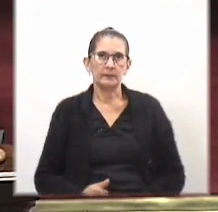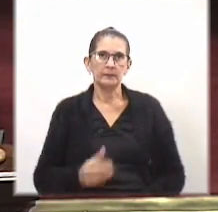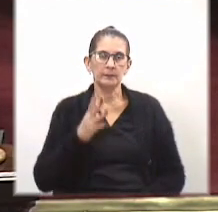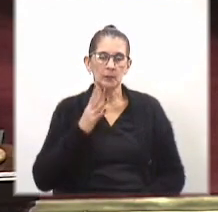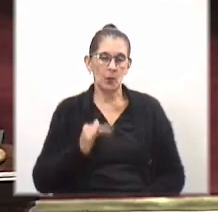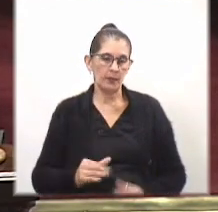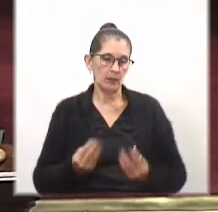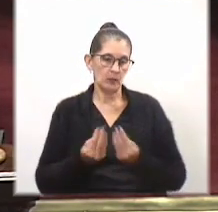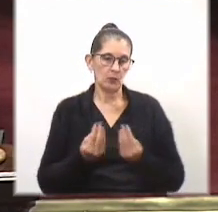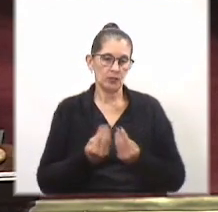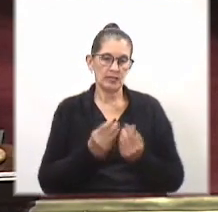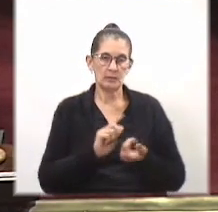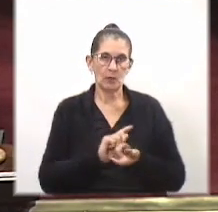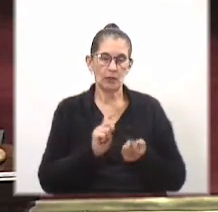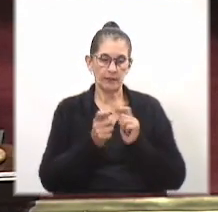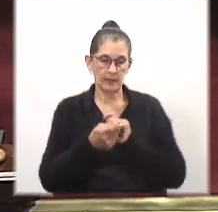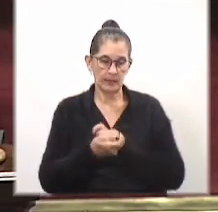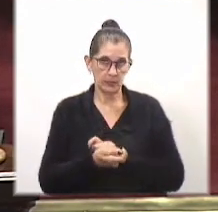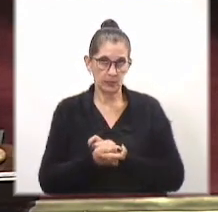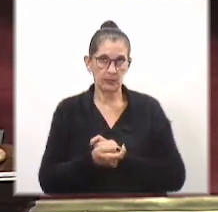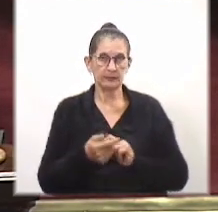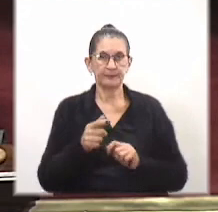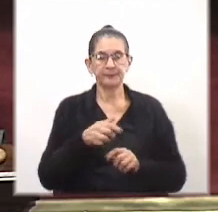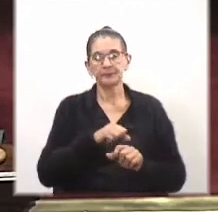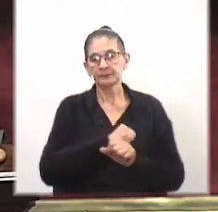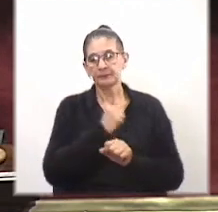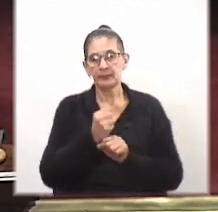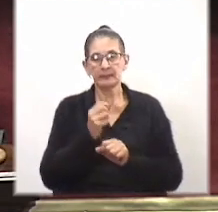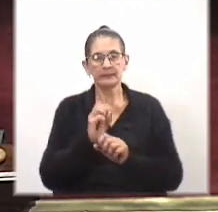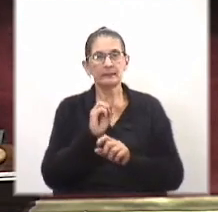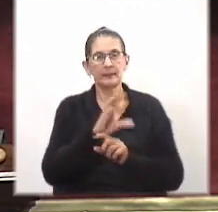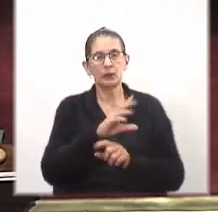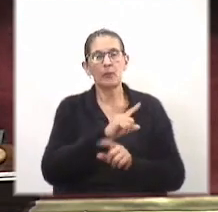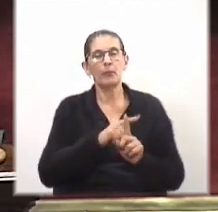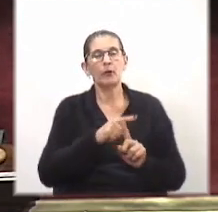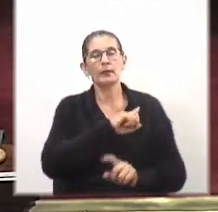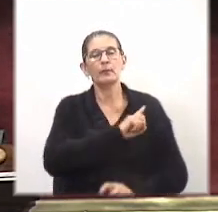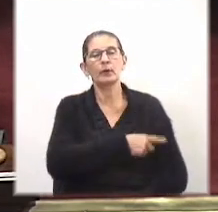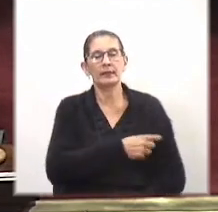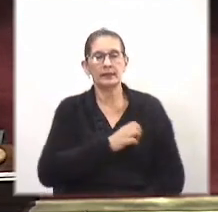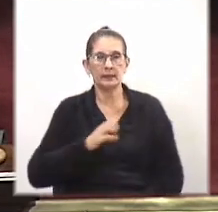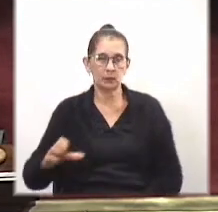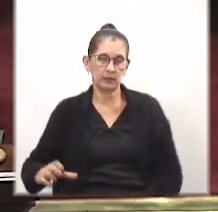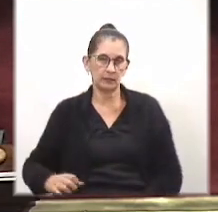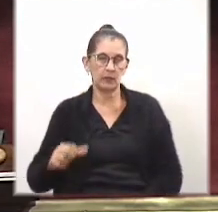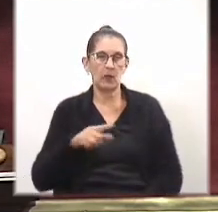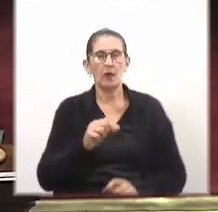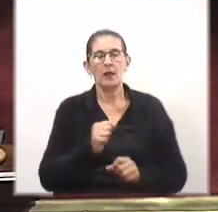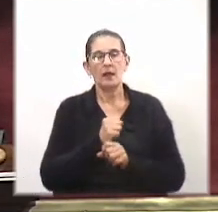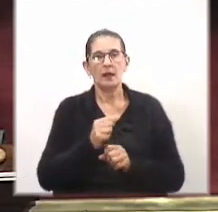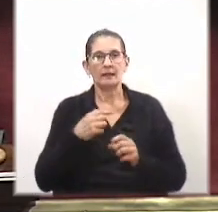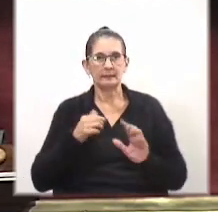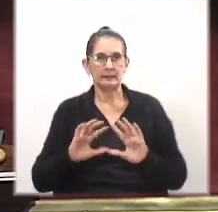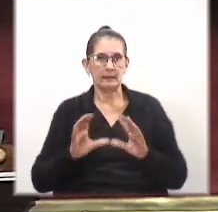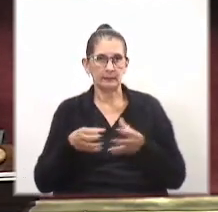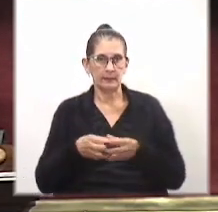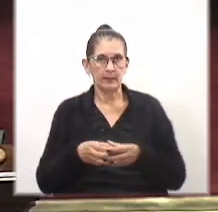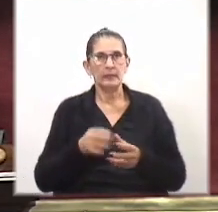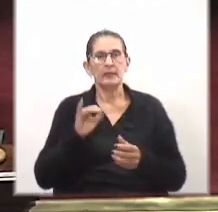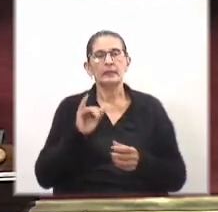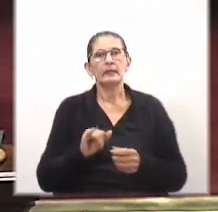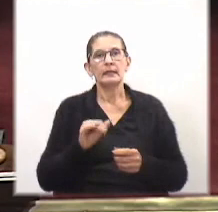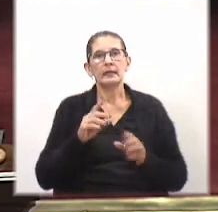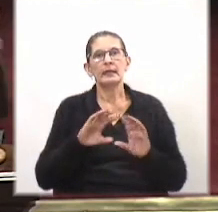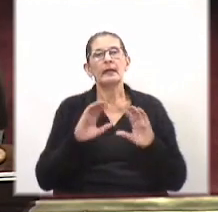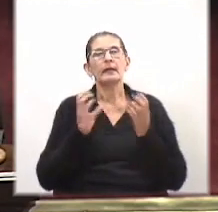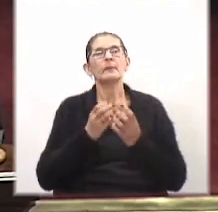Hubieron muchas modificaciones introducidas hasta la última versión enviada por el Poder Ejecutivo a instancias de este partido y en Comisión